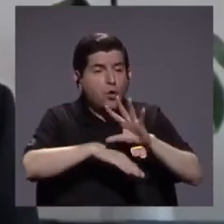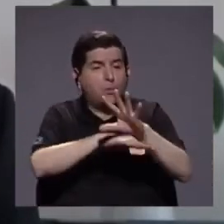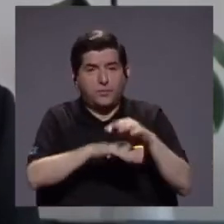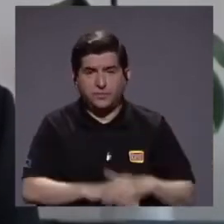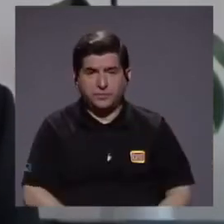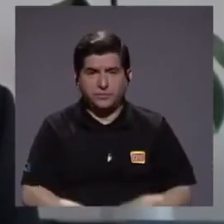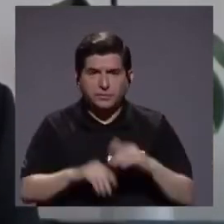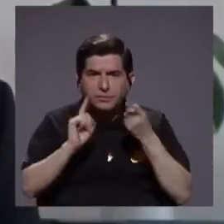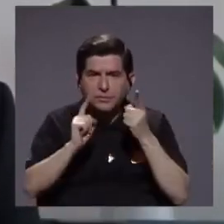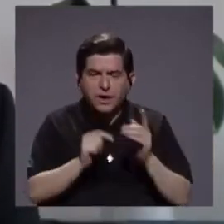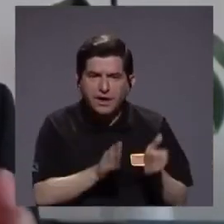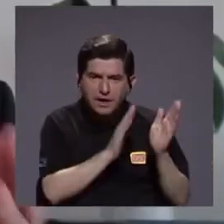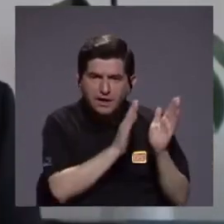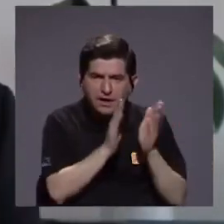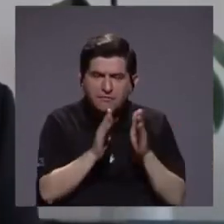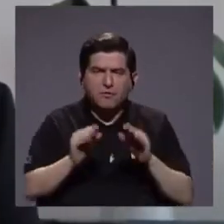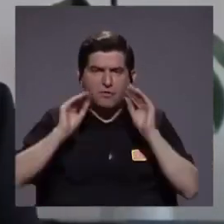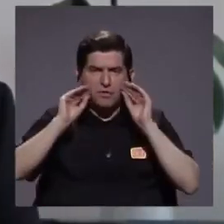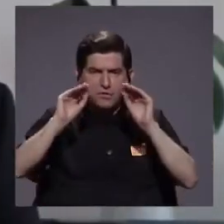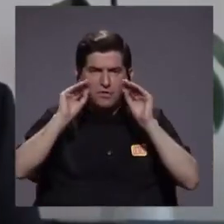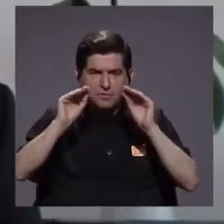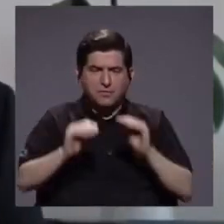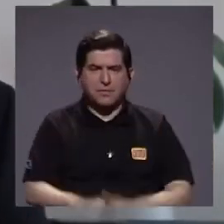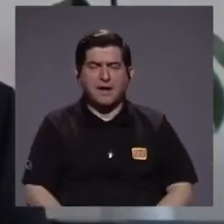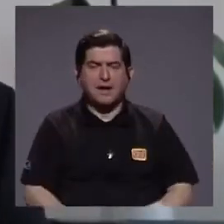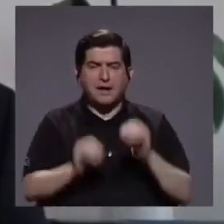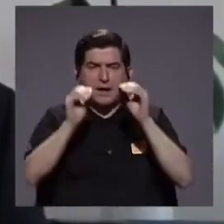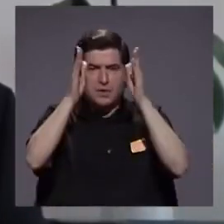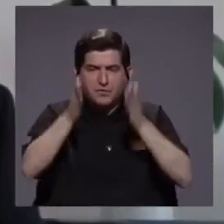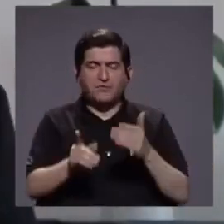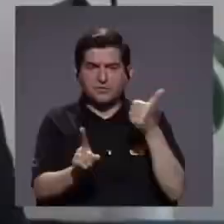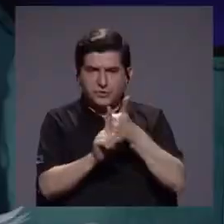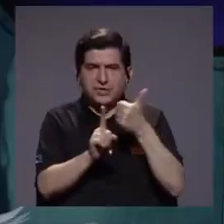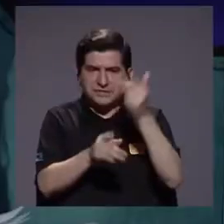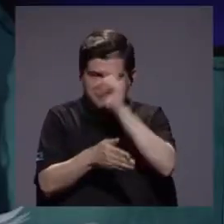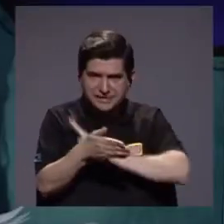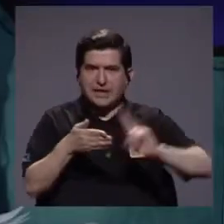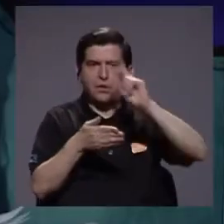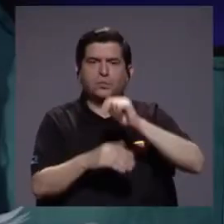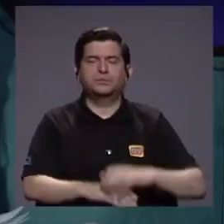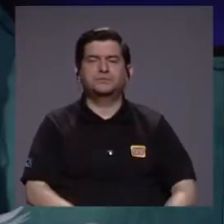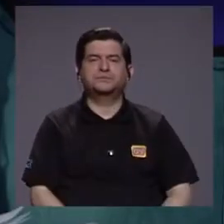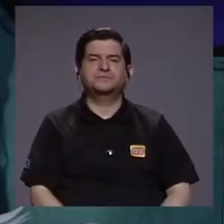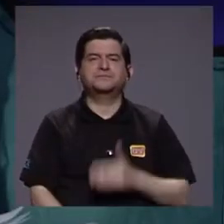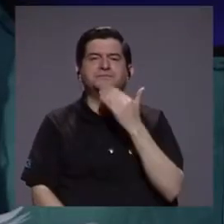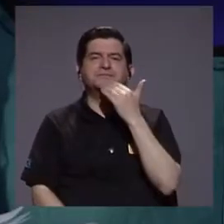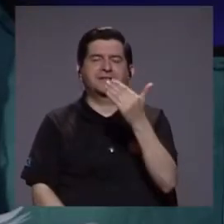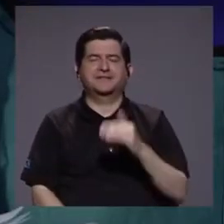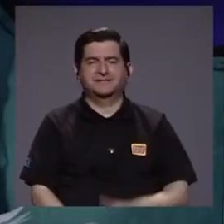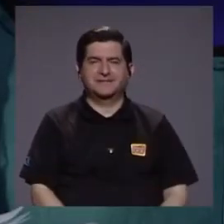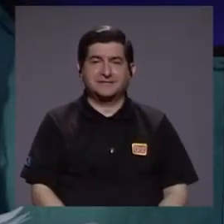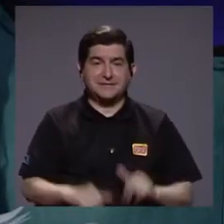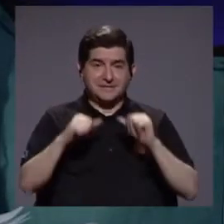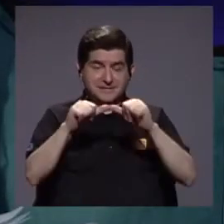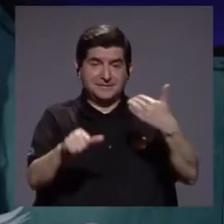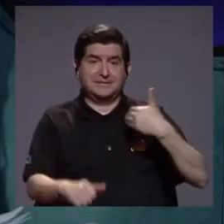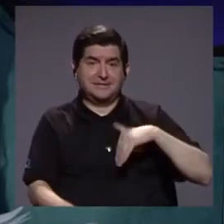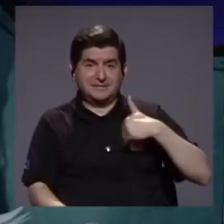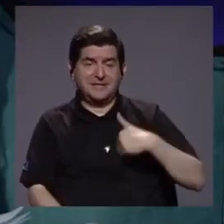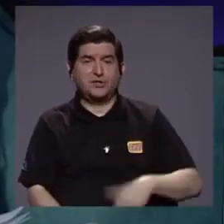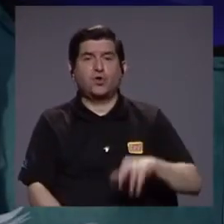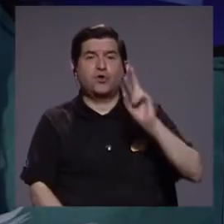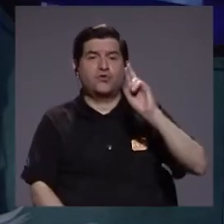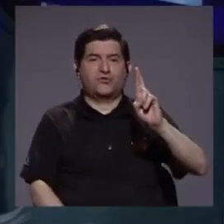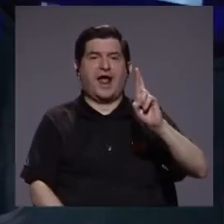que es en la formación pedagógica de los y las docentes universitarias. Muchas gracias. Continuamos con el señor